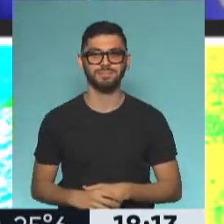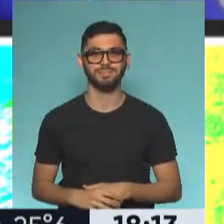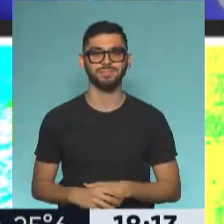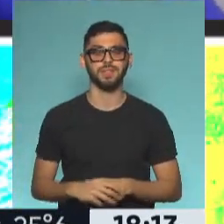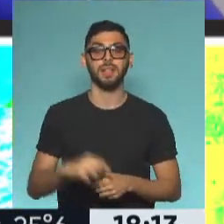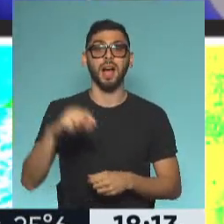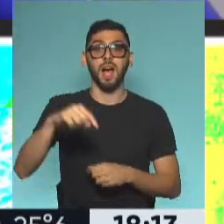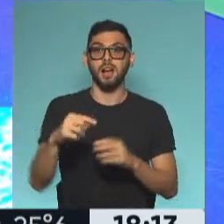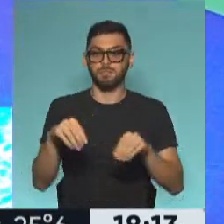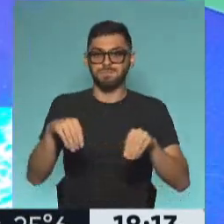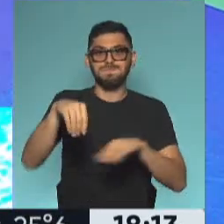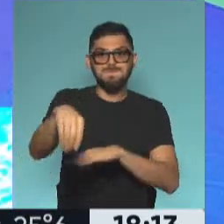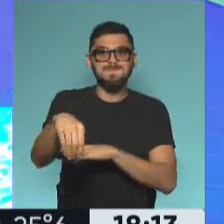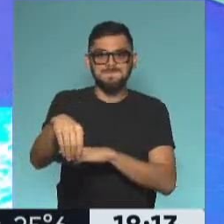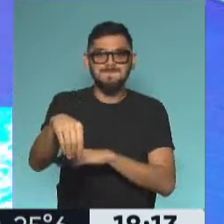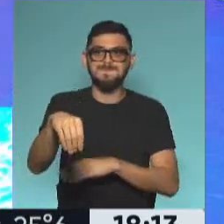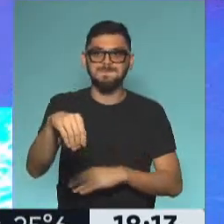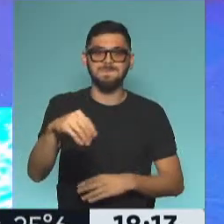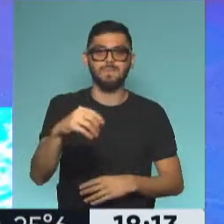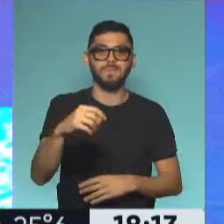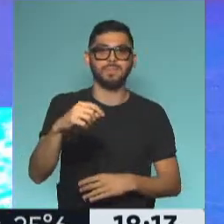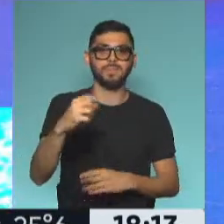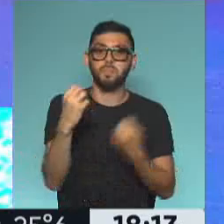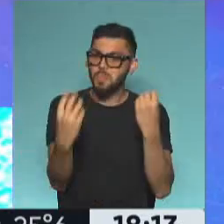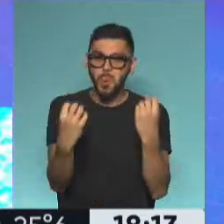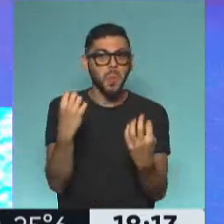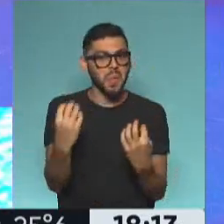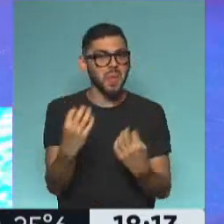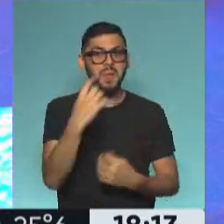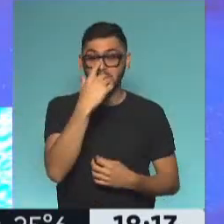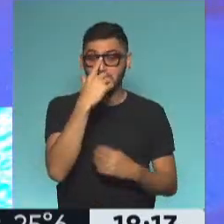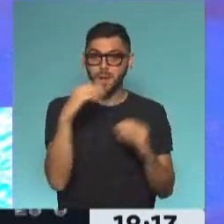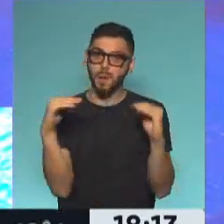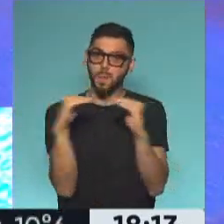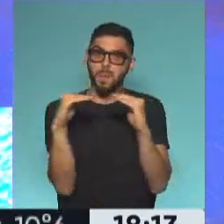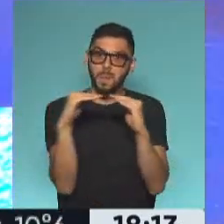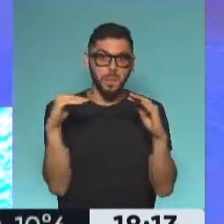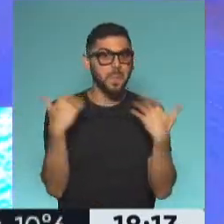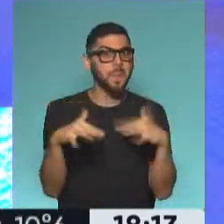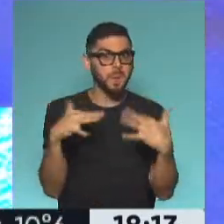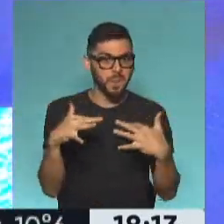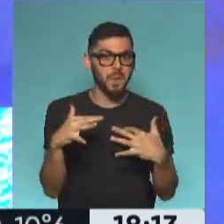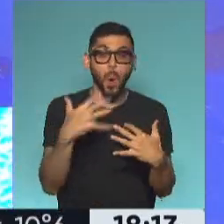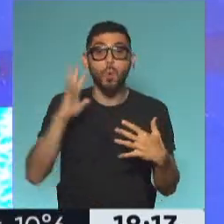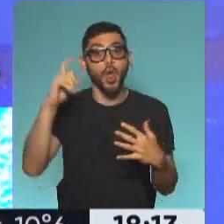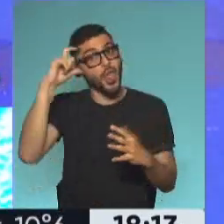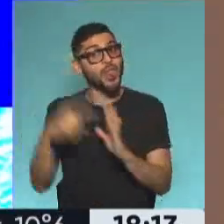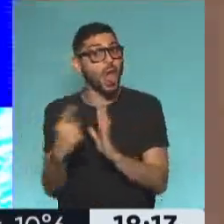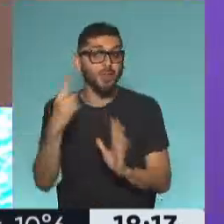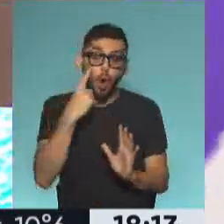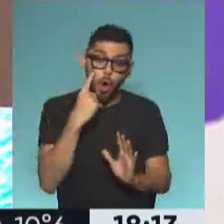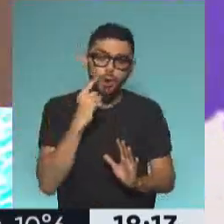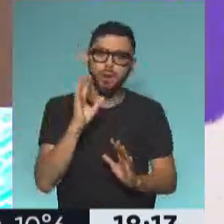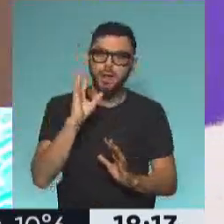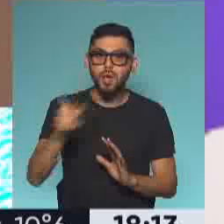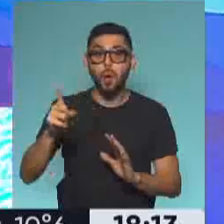Avanza un casillero, qué muy bien, bien los chicos, ¿eh? Bueno, muy bien los chicos, Cata, ¿eh? Muy parejo el examen, parejo. Por ahí se sacan todos 10, ¿eh? Muy bien. Igual